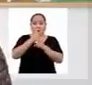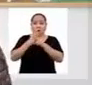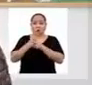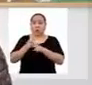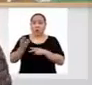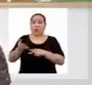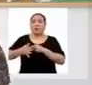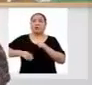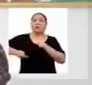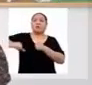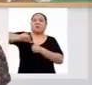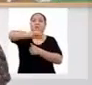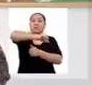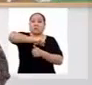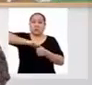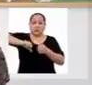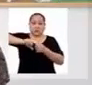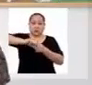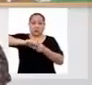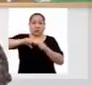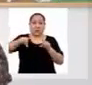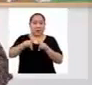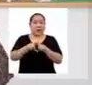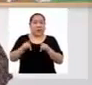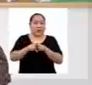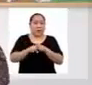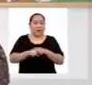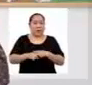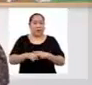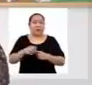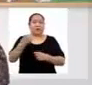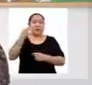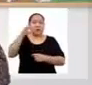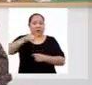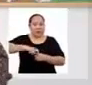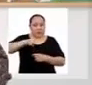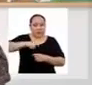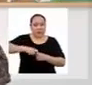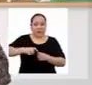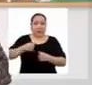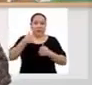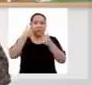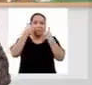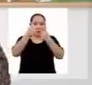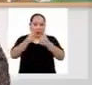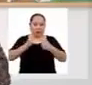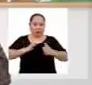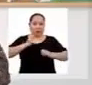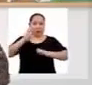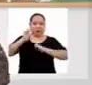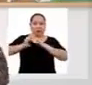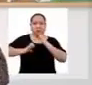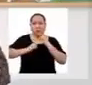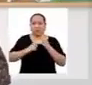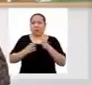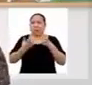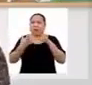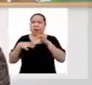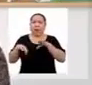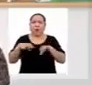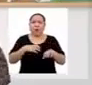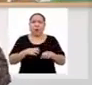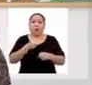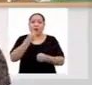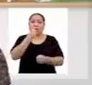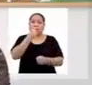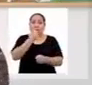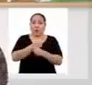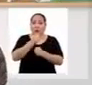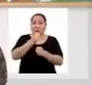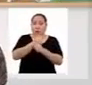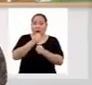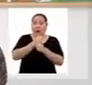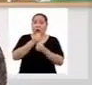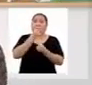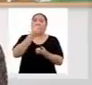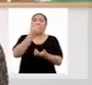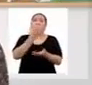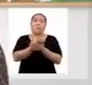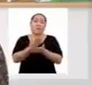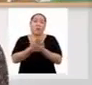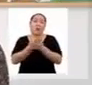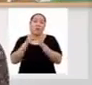nuestro entorno. También se debe estar bien emocionalmente para actuar y poder funcionar en familia y en la